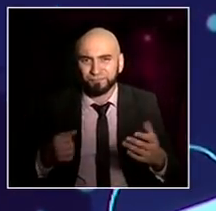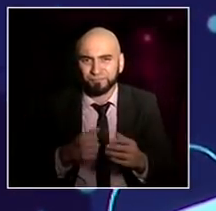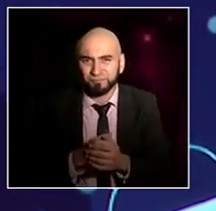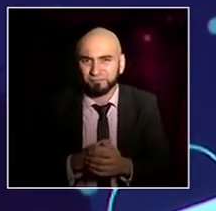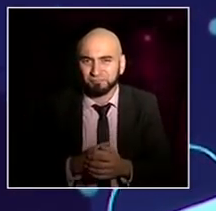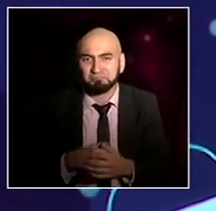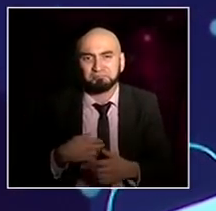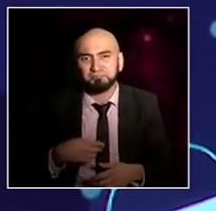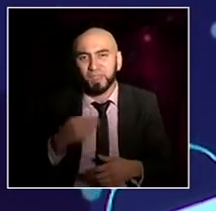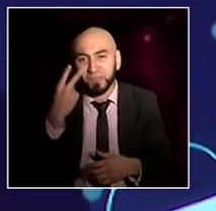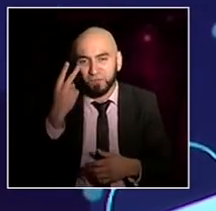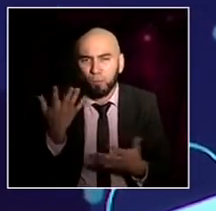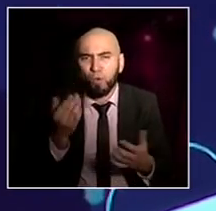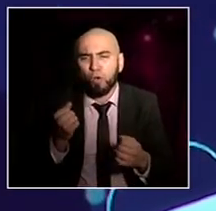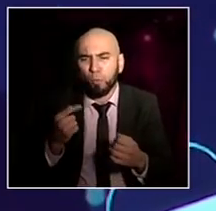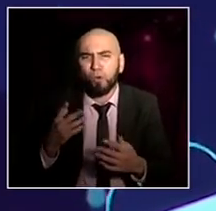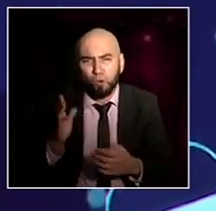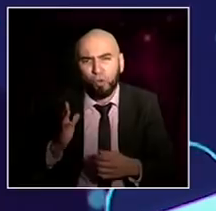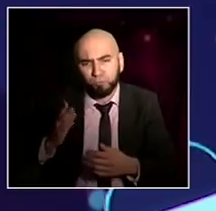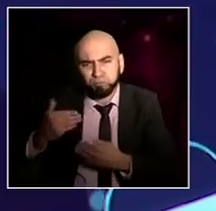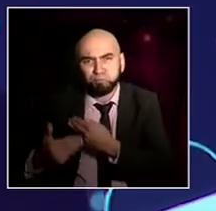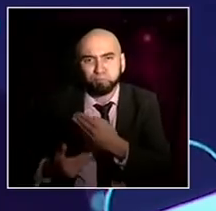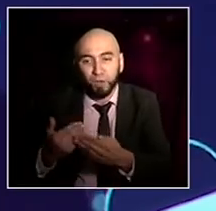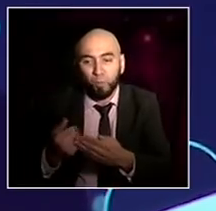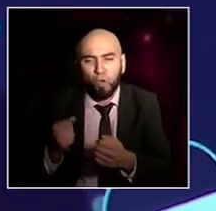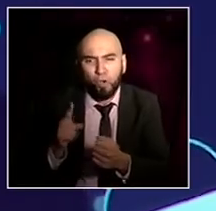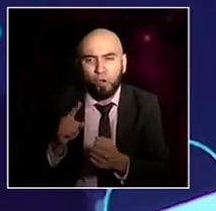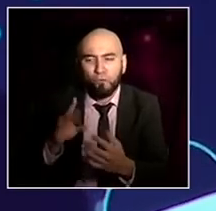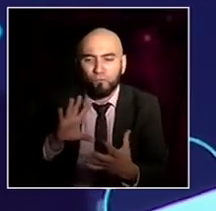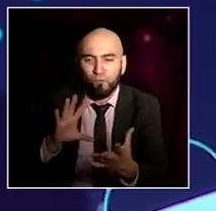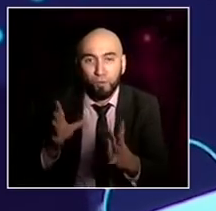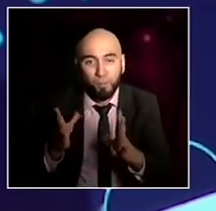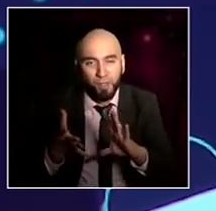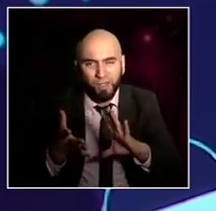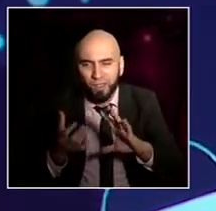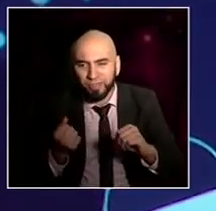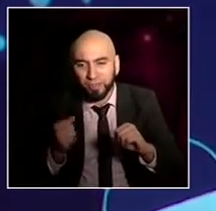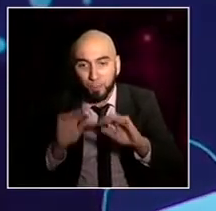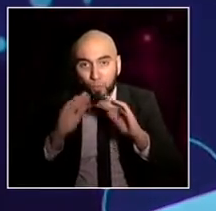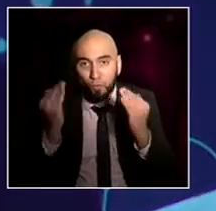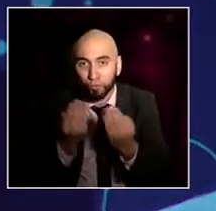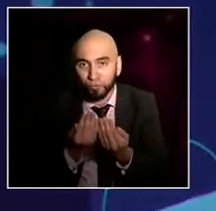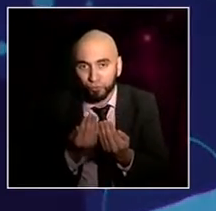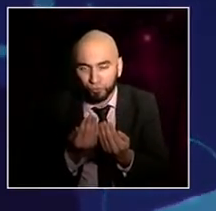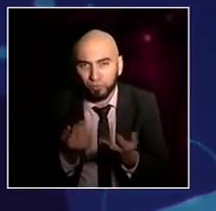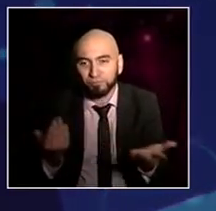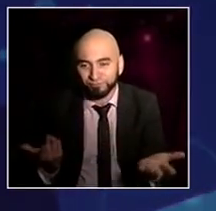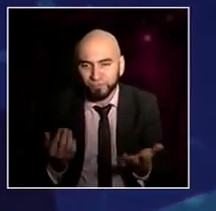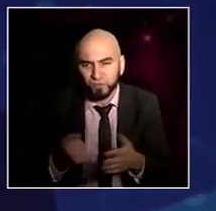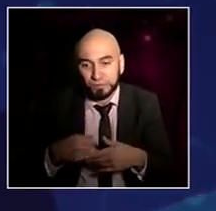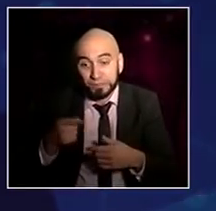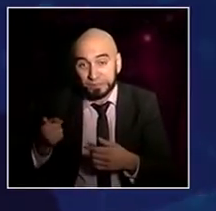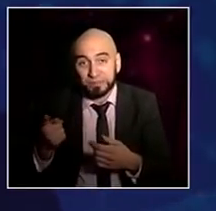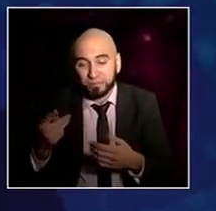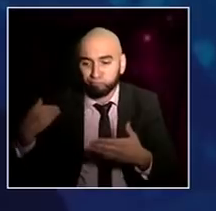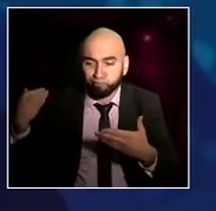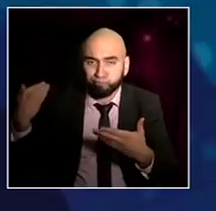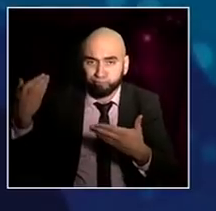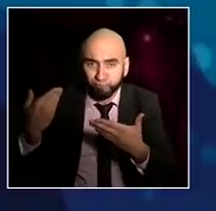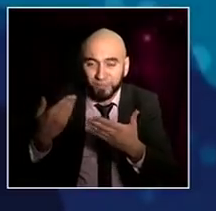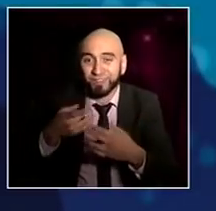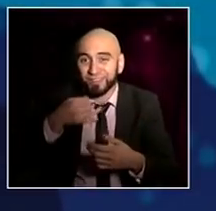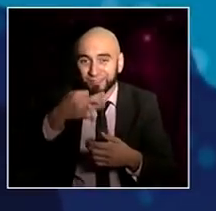más como un continuo con el resto del mundo. Parece ser para mí, tal como Copérnico y Darwin, el próximo paso en entender nuestro lugar en la naturaleza es